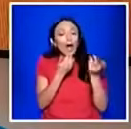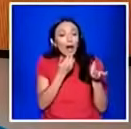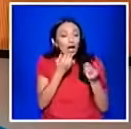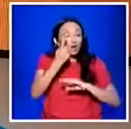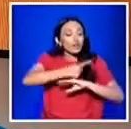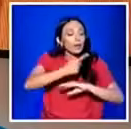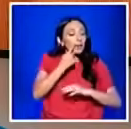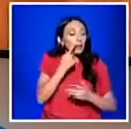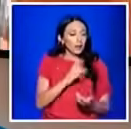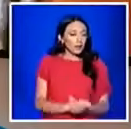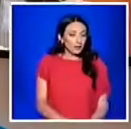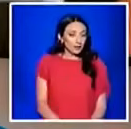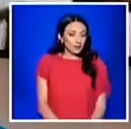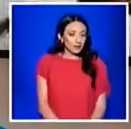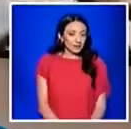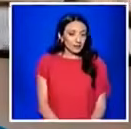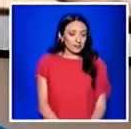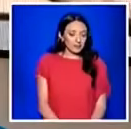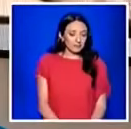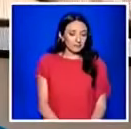del Padre?